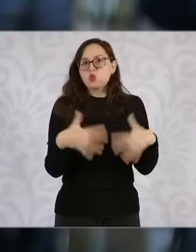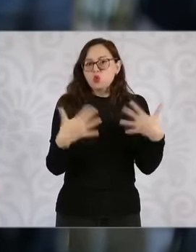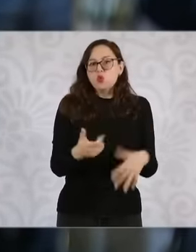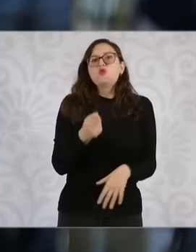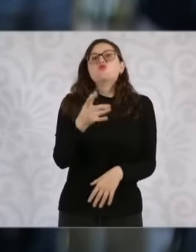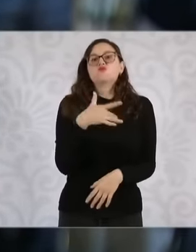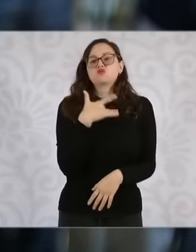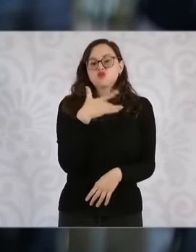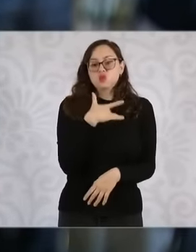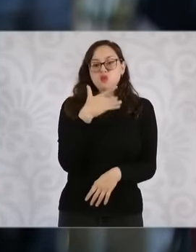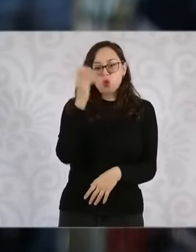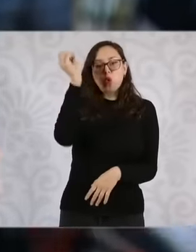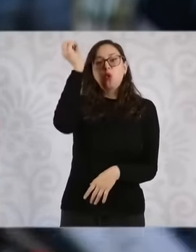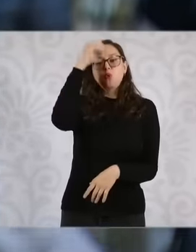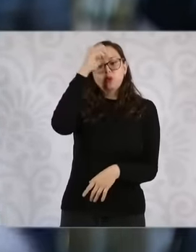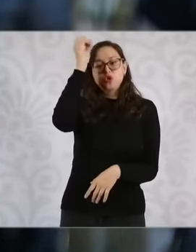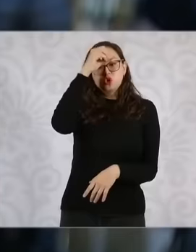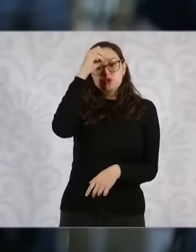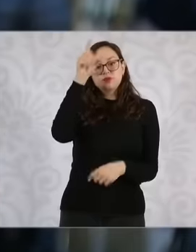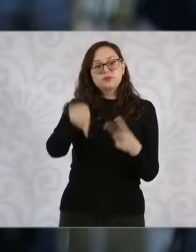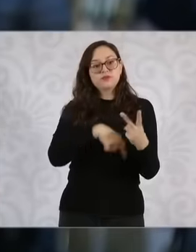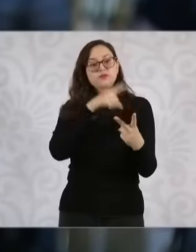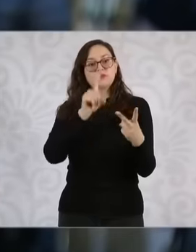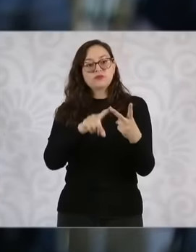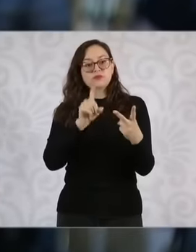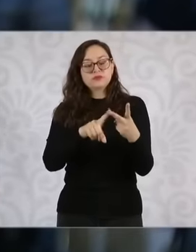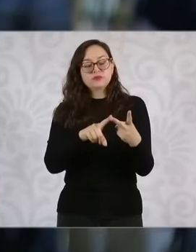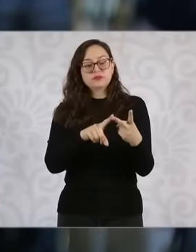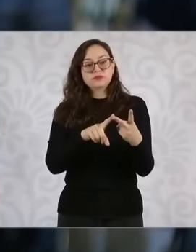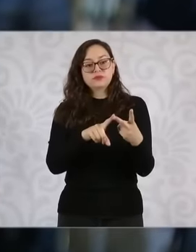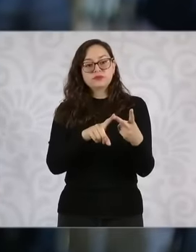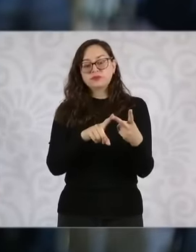aunado, ¿cuál va a ser la relación también de las Fuerzas